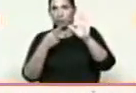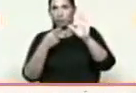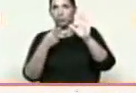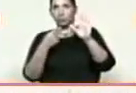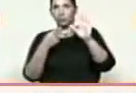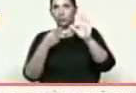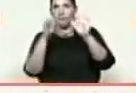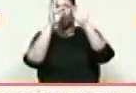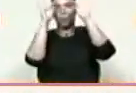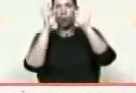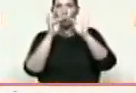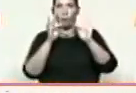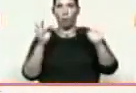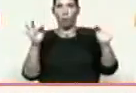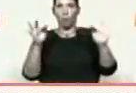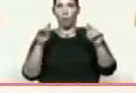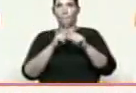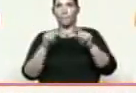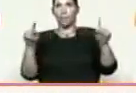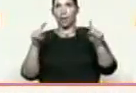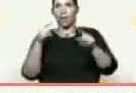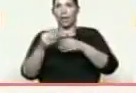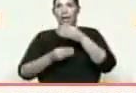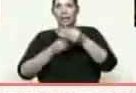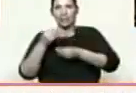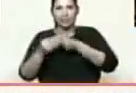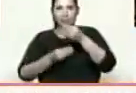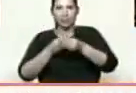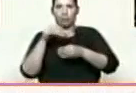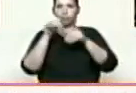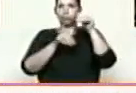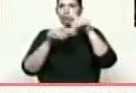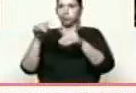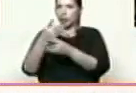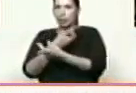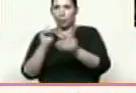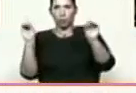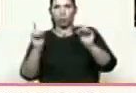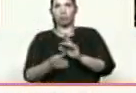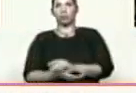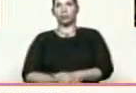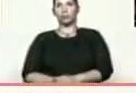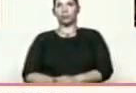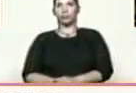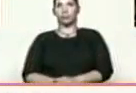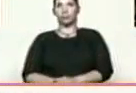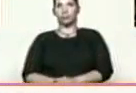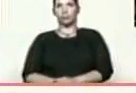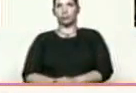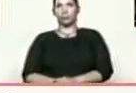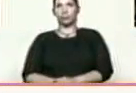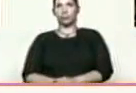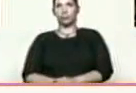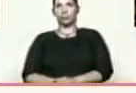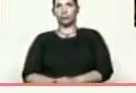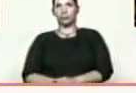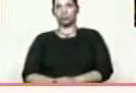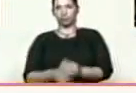los mecanismos para el ejercicio directo de la democracia. Y el ejercicio directo tiene que